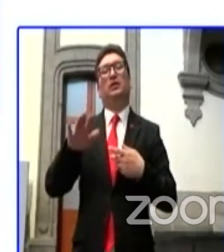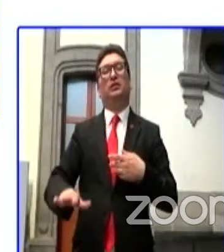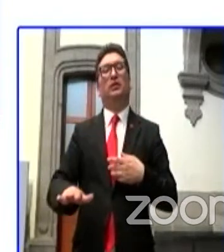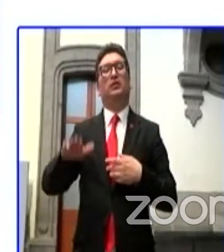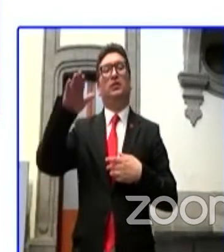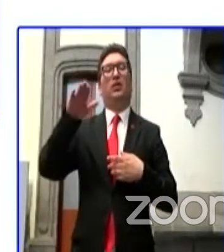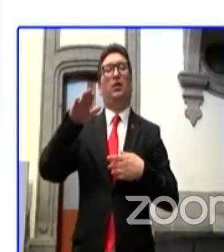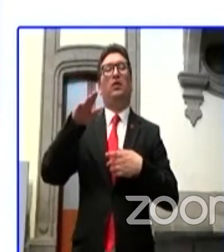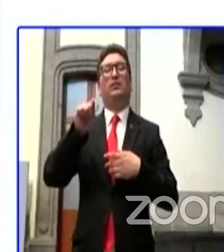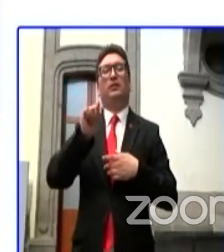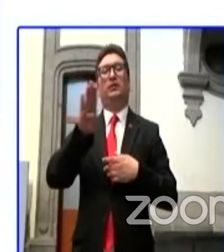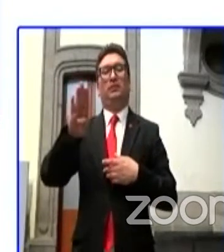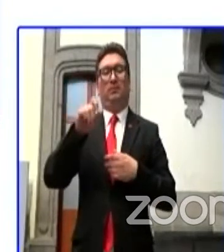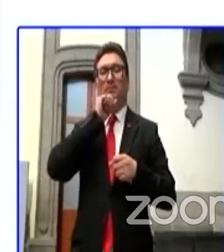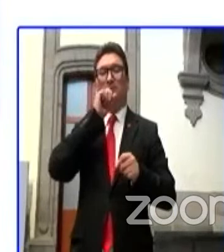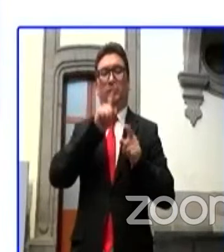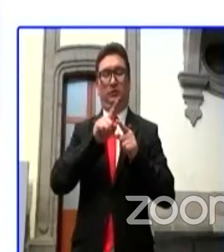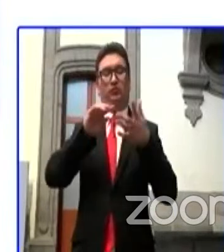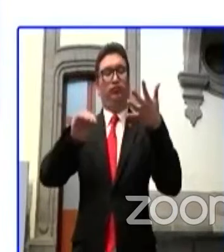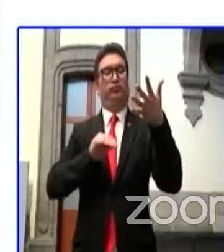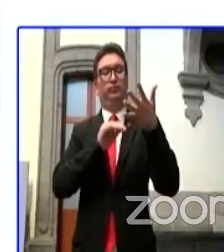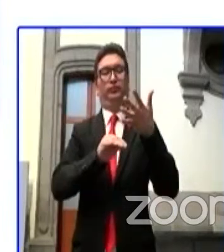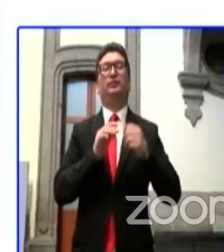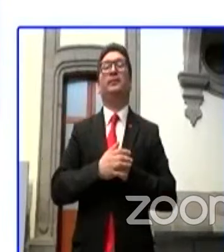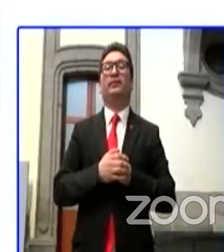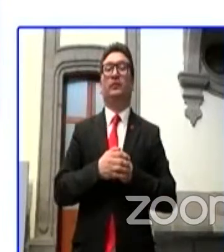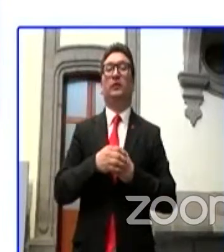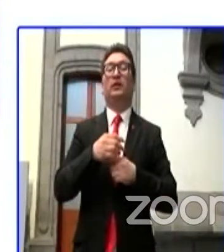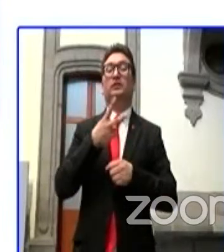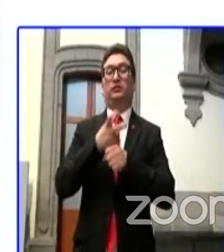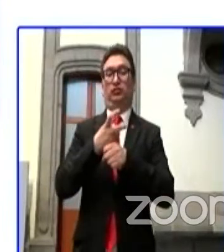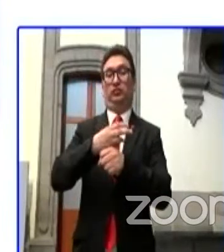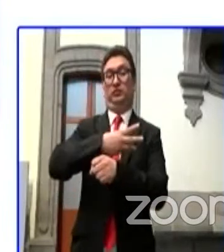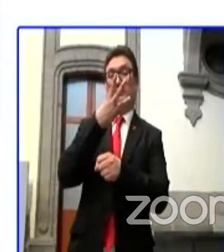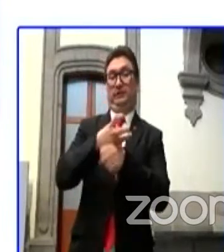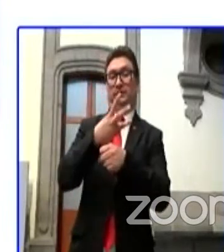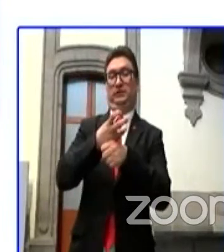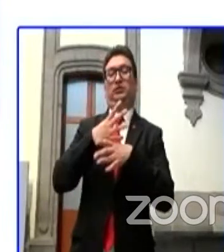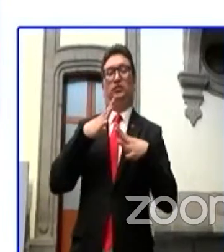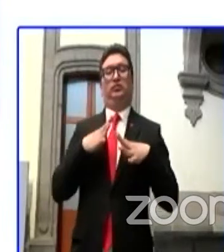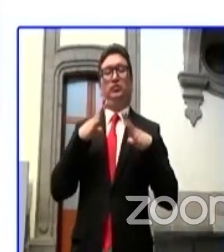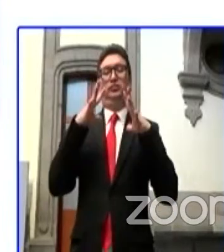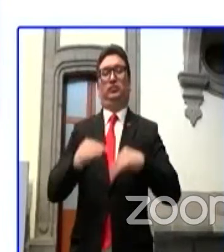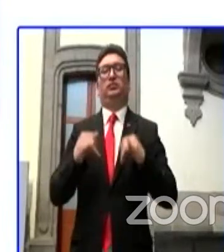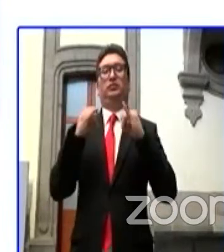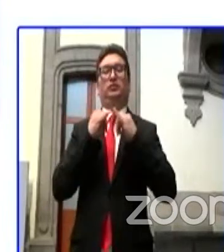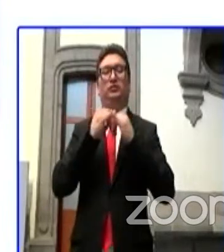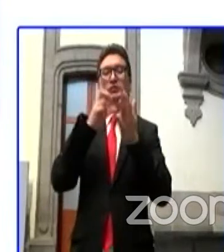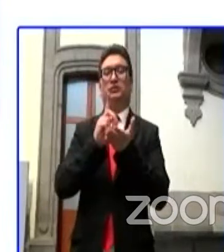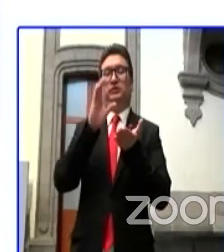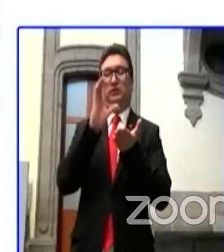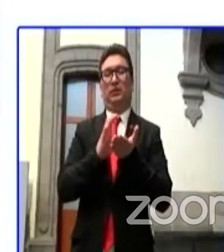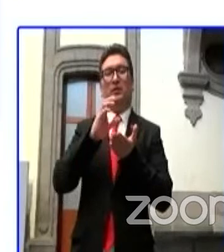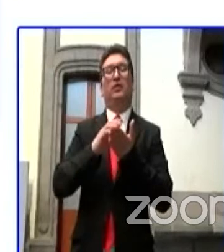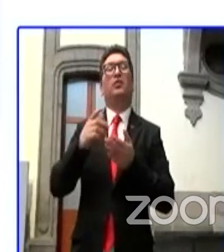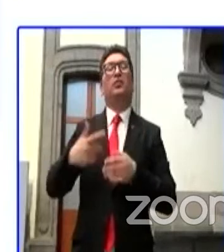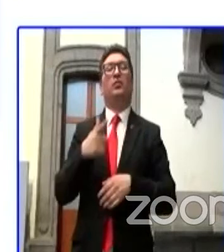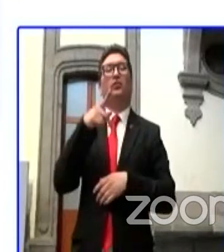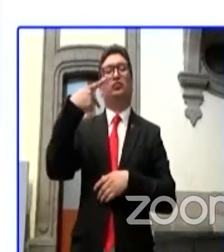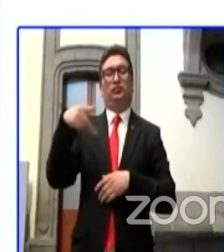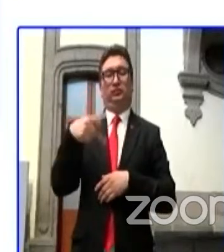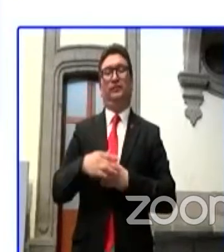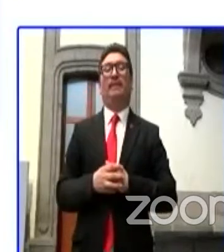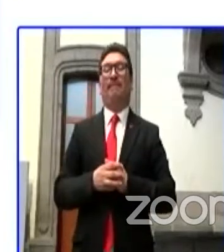personas de talla baja. Y en tercero, justo fue la creación del Instituto Guanajuatense para las Personas con Discapacidad, que